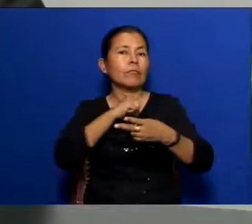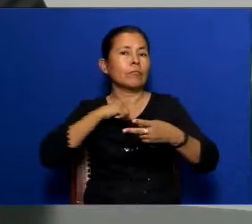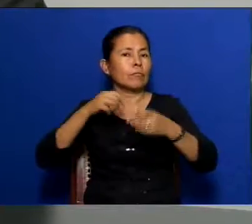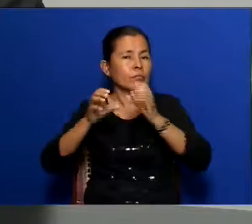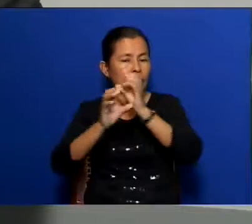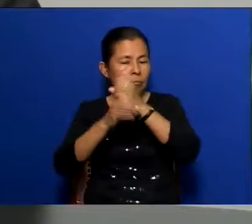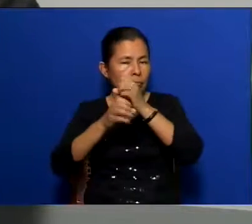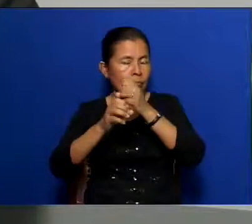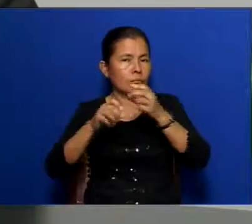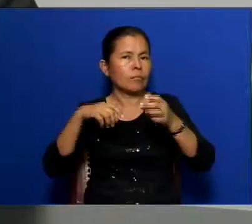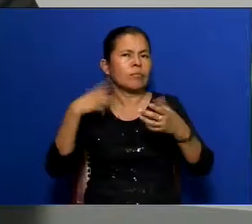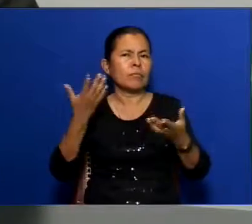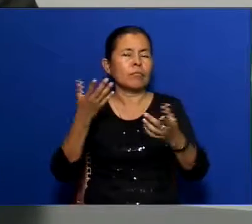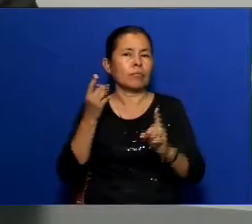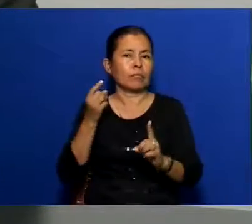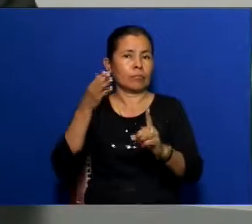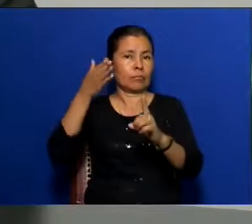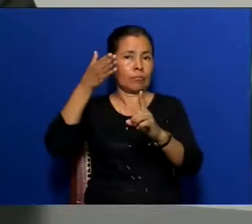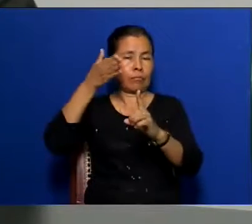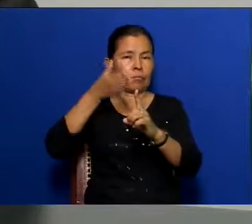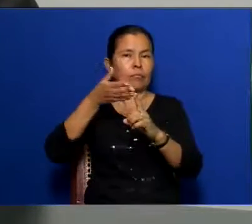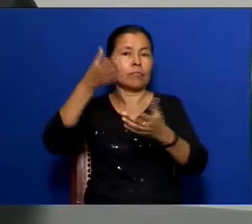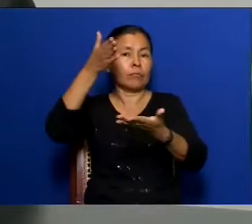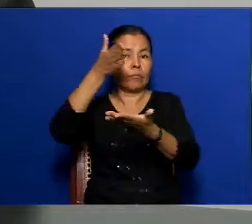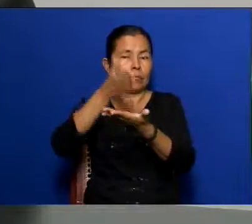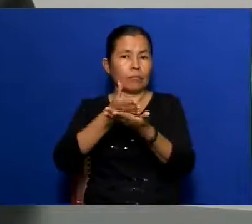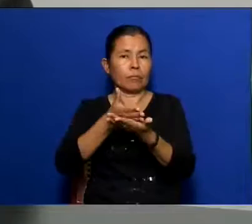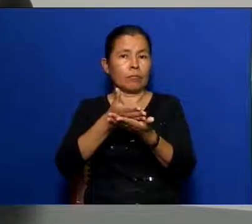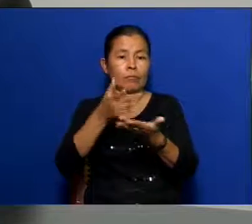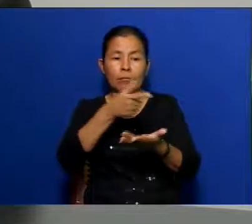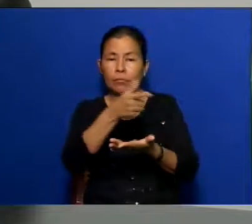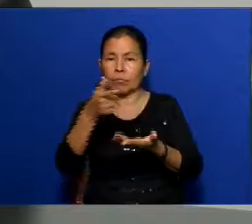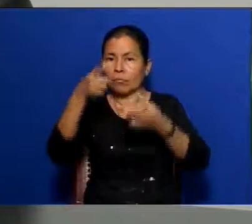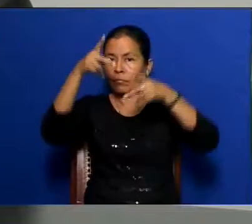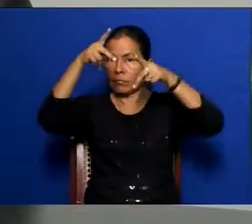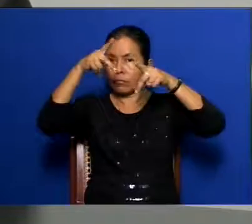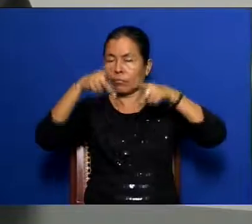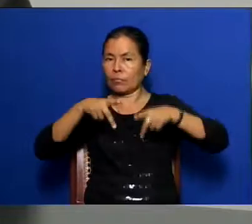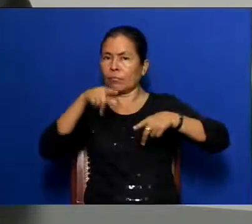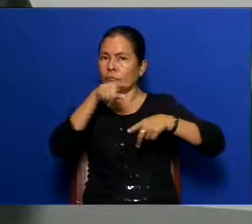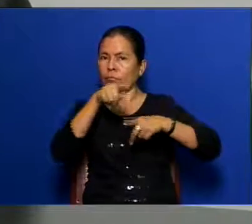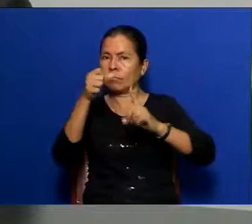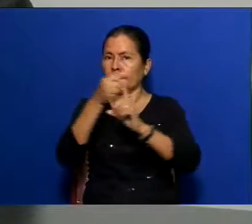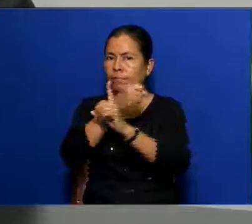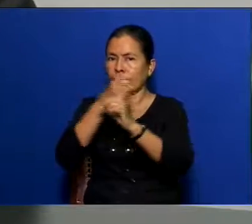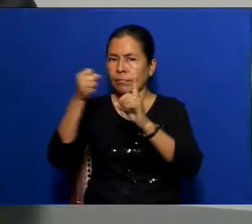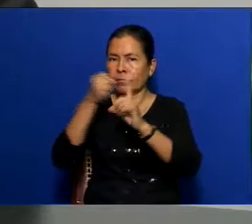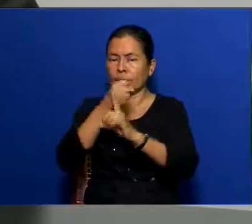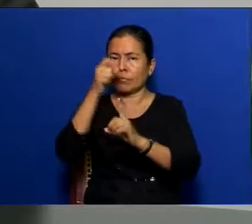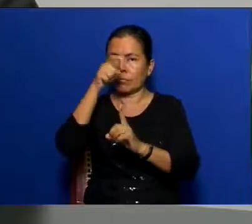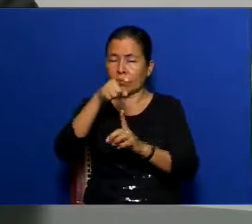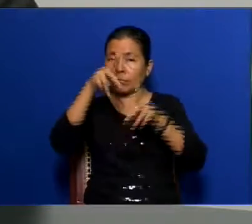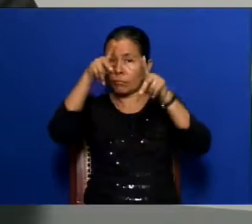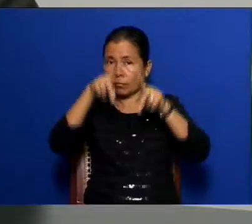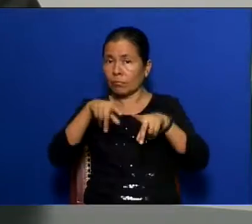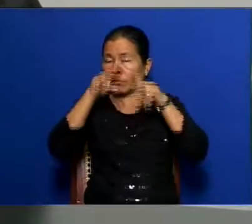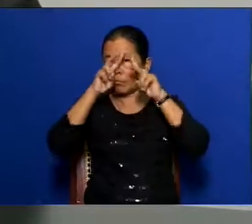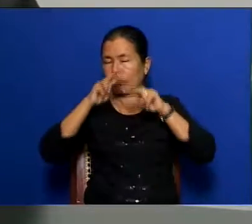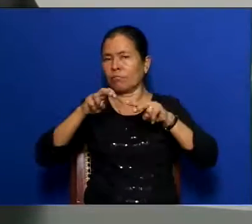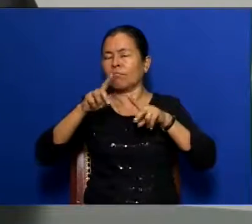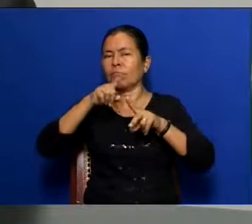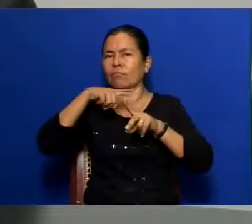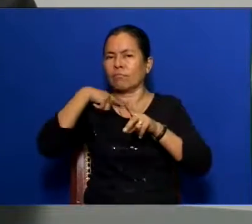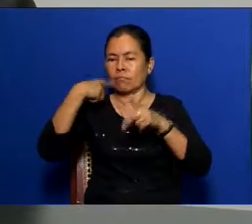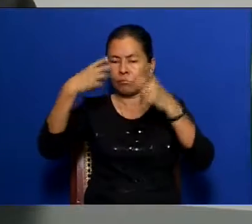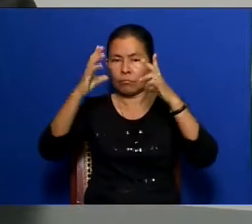que tienen como finalidad determinar si una persona que ha sufrido violencia tiene